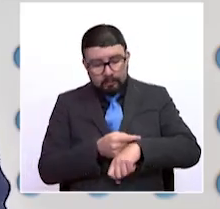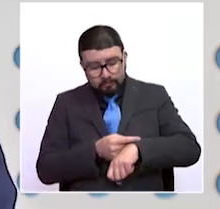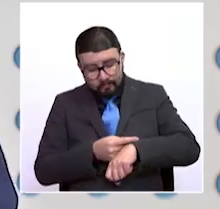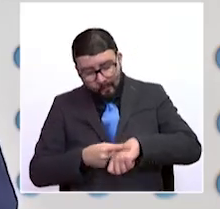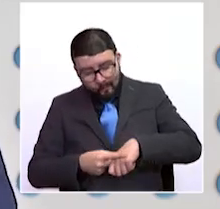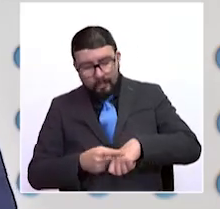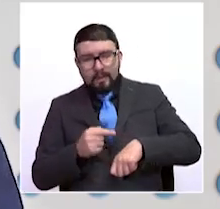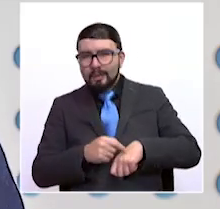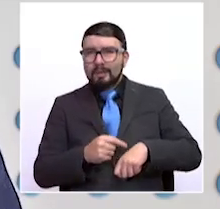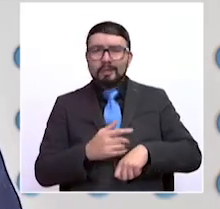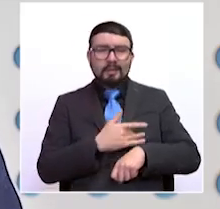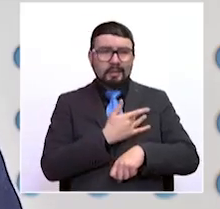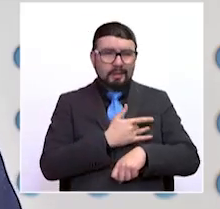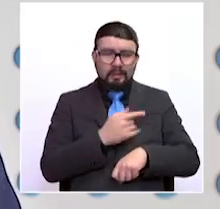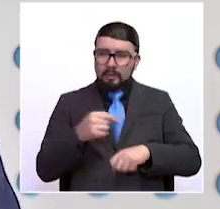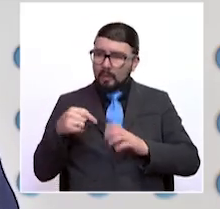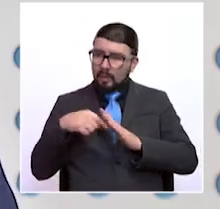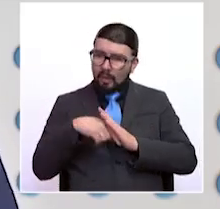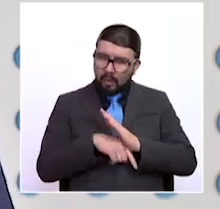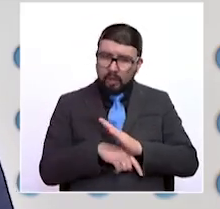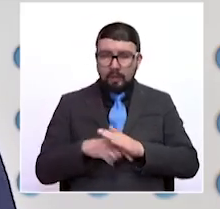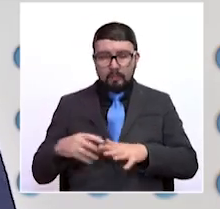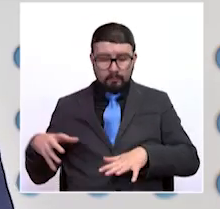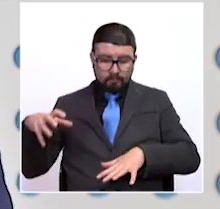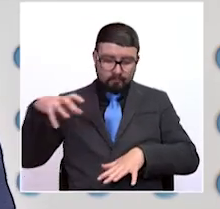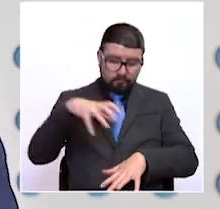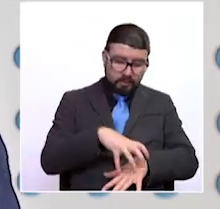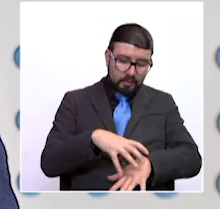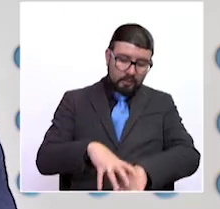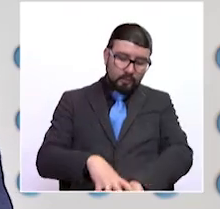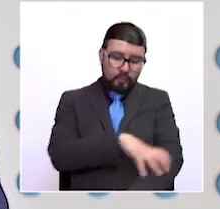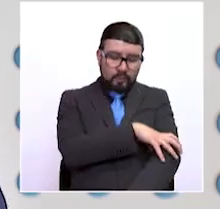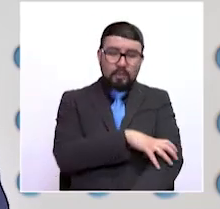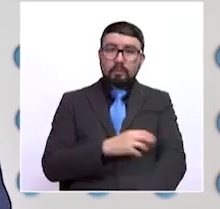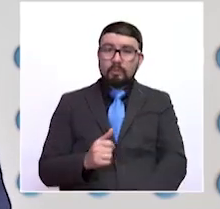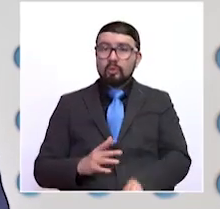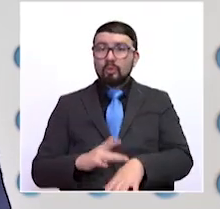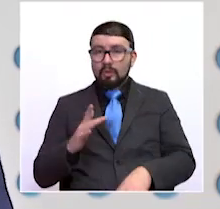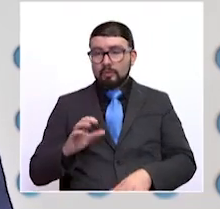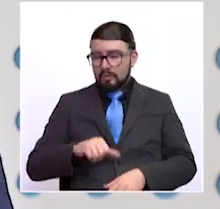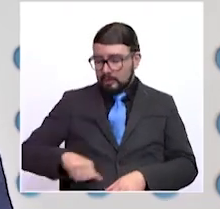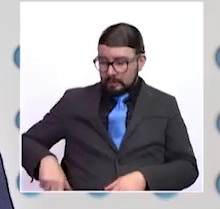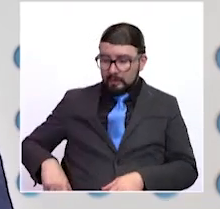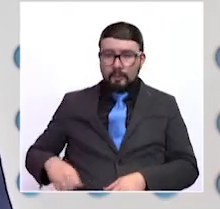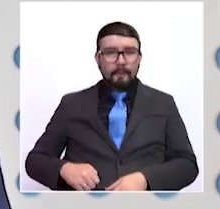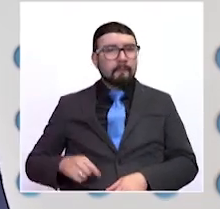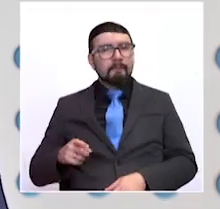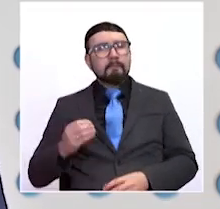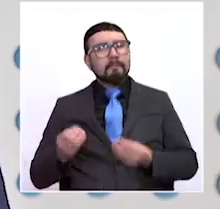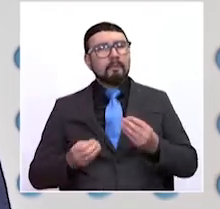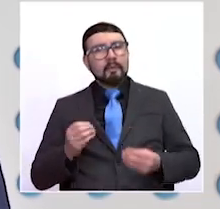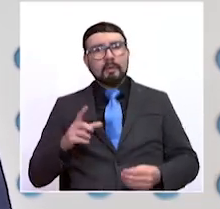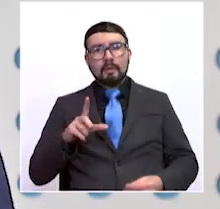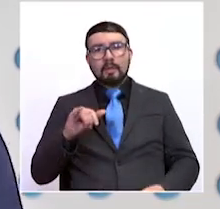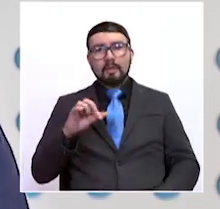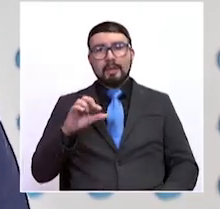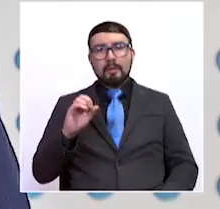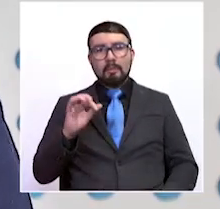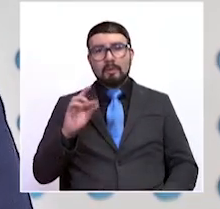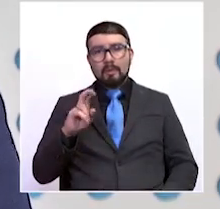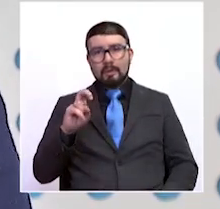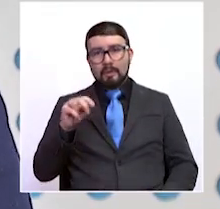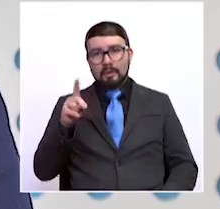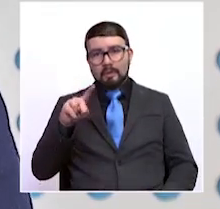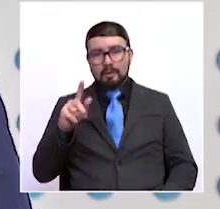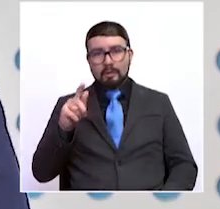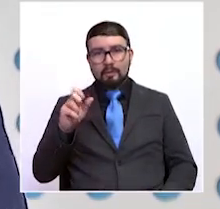veces quedan en la profundidad del injerto. Entonces estamos haciendo algo que se llama la lipotransferencia, o